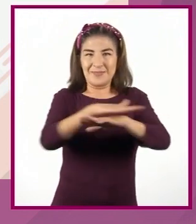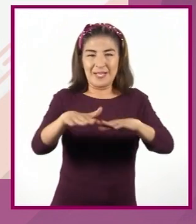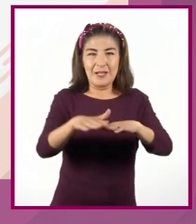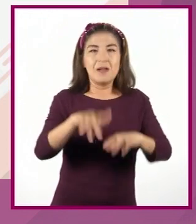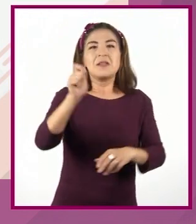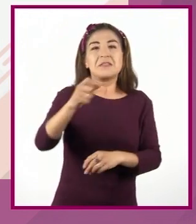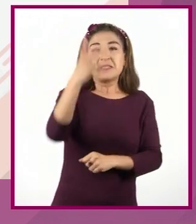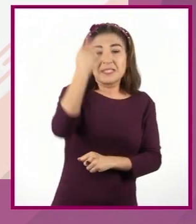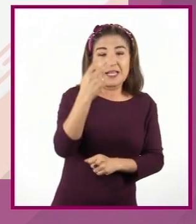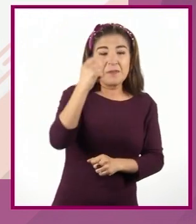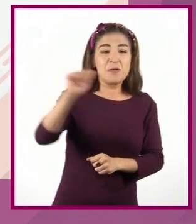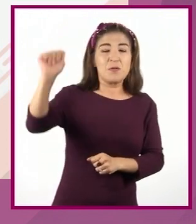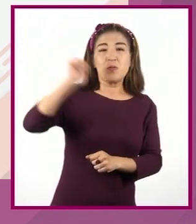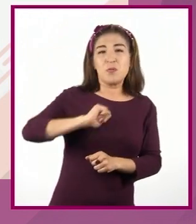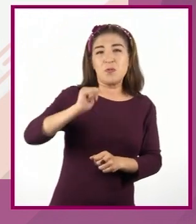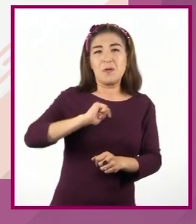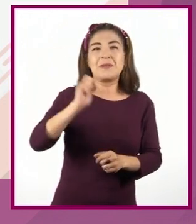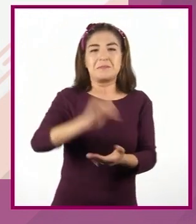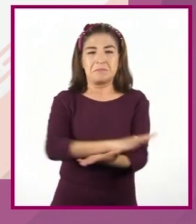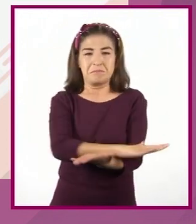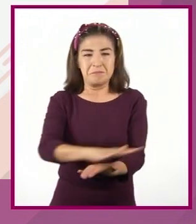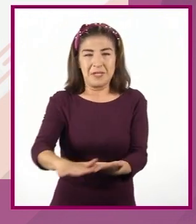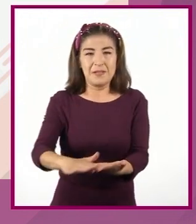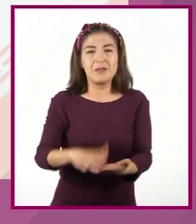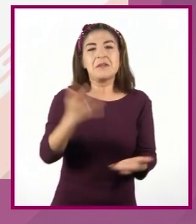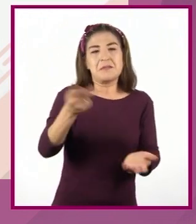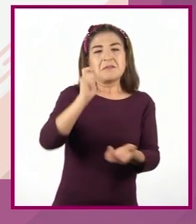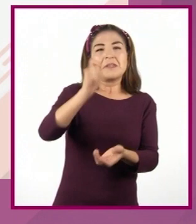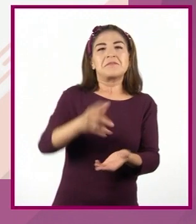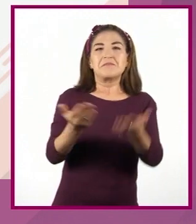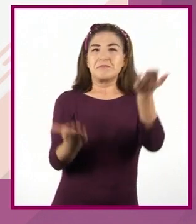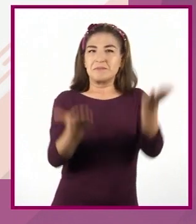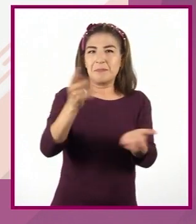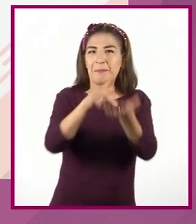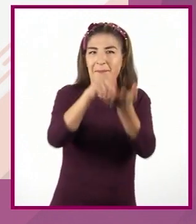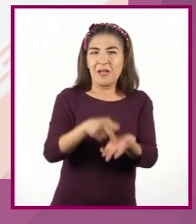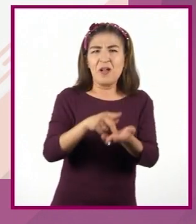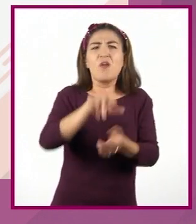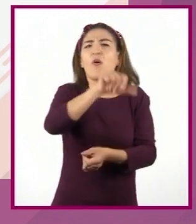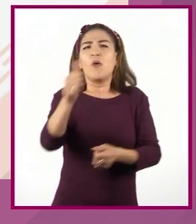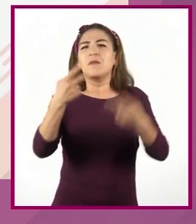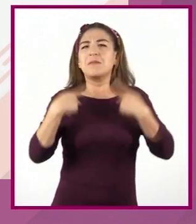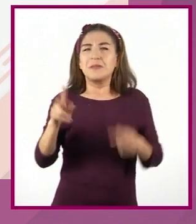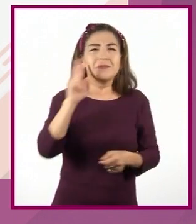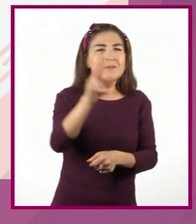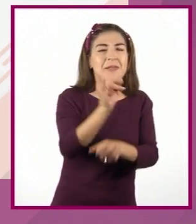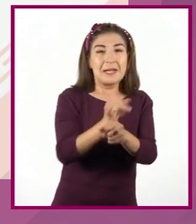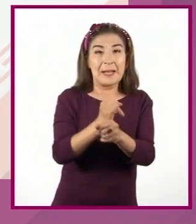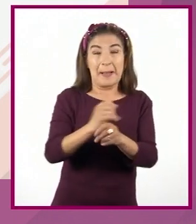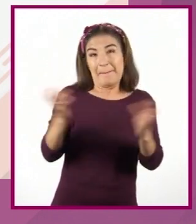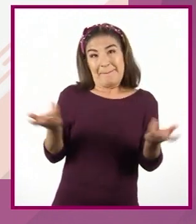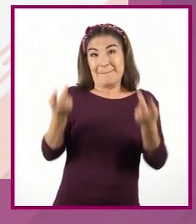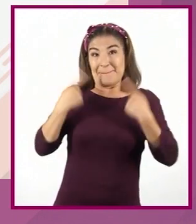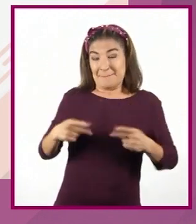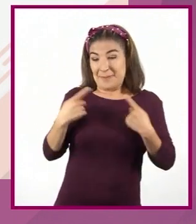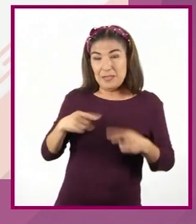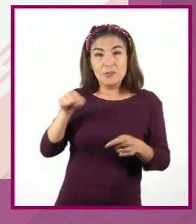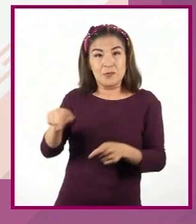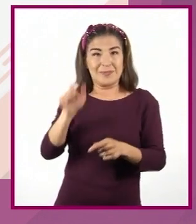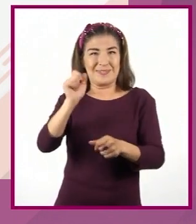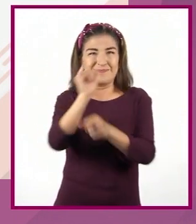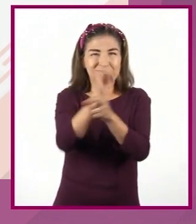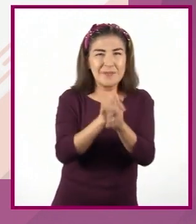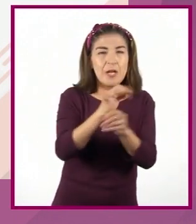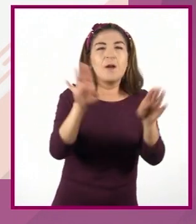piso o una pesa. O quizá ustedes hayan observado algo extra. Pero el trabajo del detective sería contarnos,